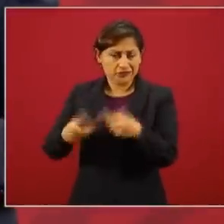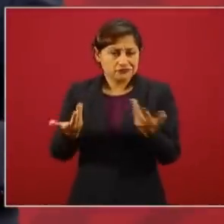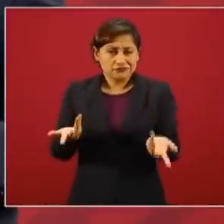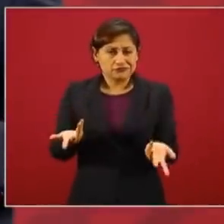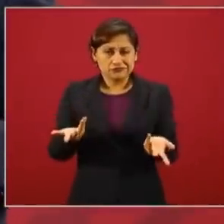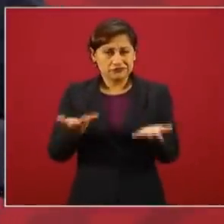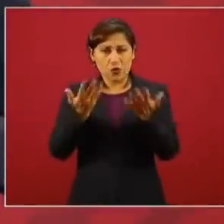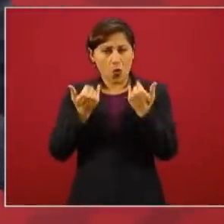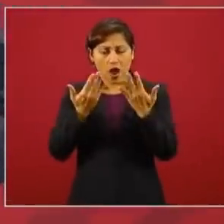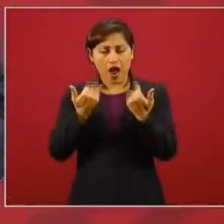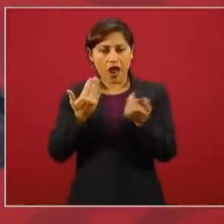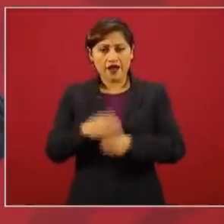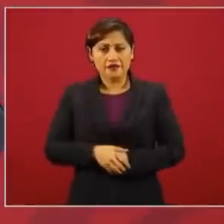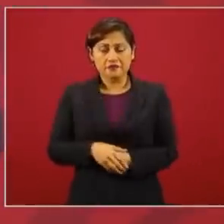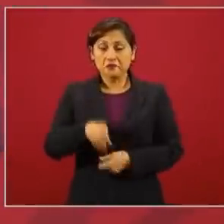llamados